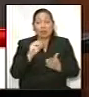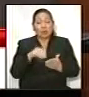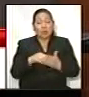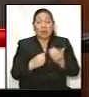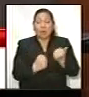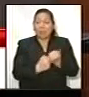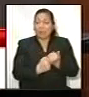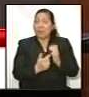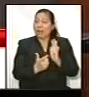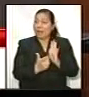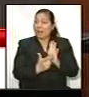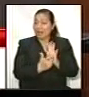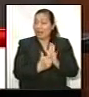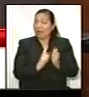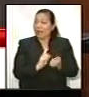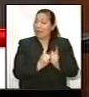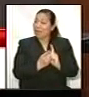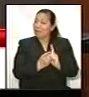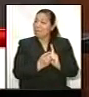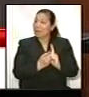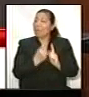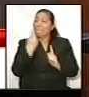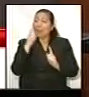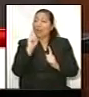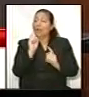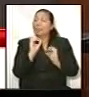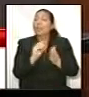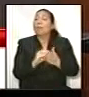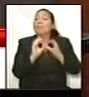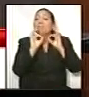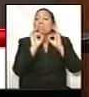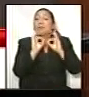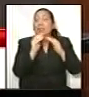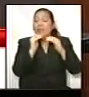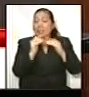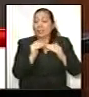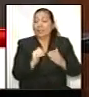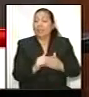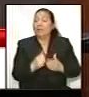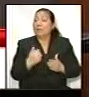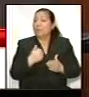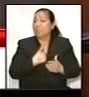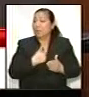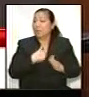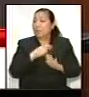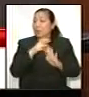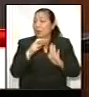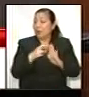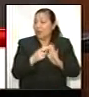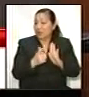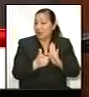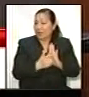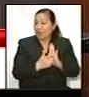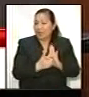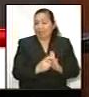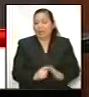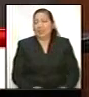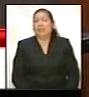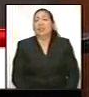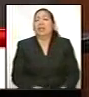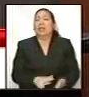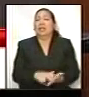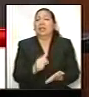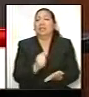esta ley. Hoy día no está cambiando más allá, son simplemente de precisiones, que es el mismo proyecto de ley que en aquella oportunidad se